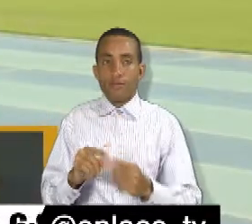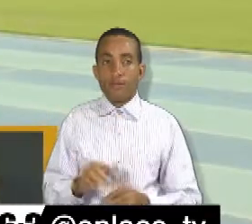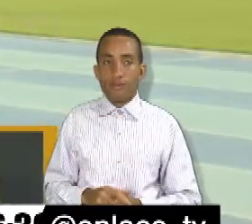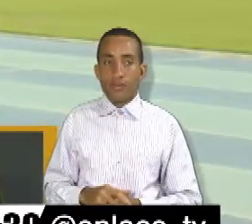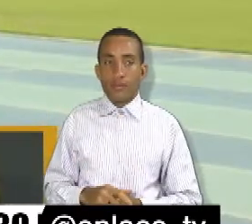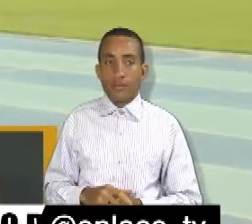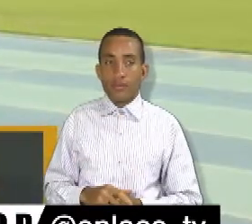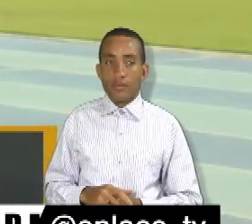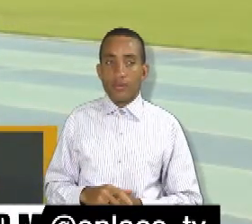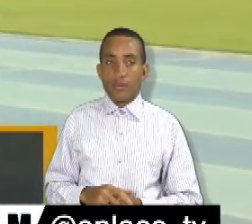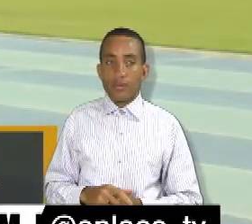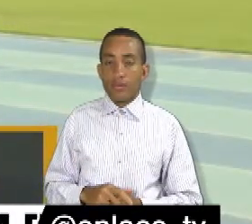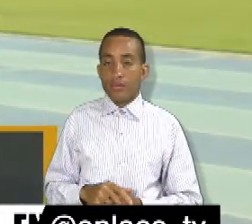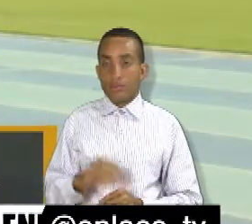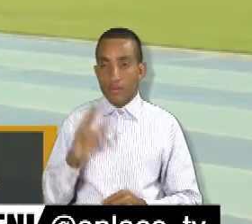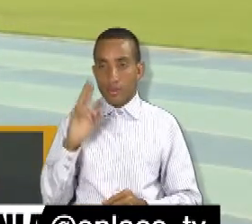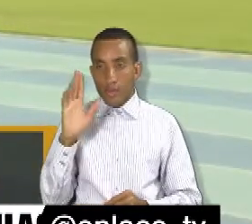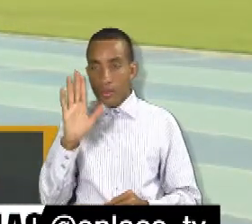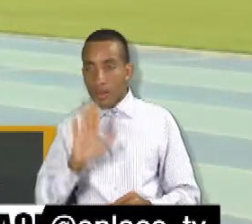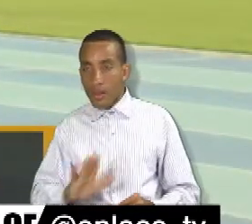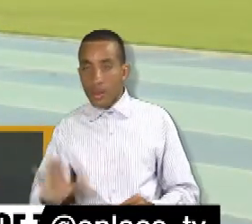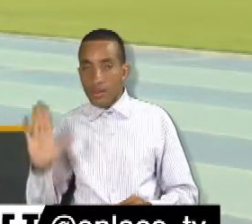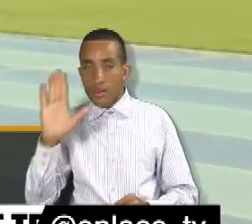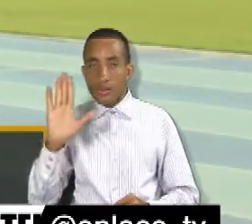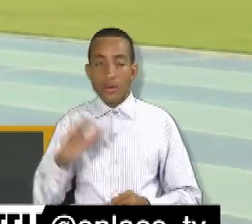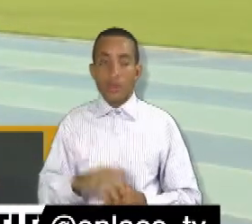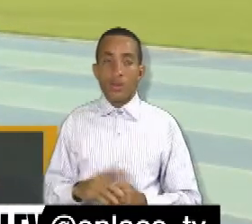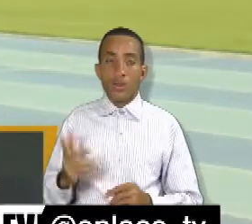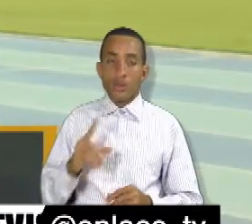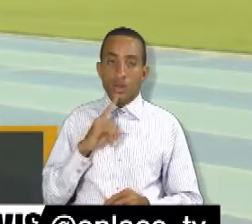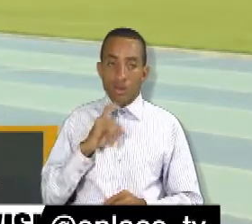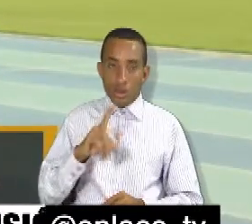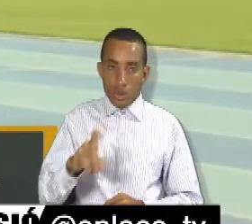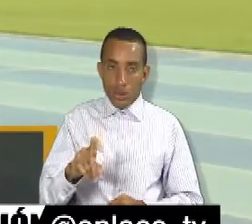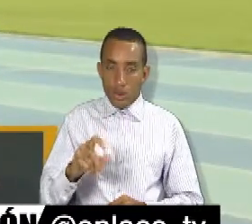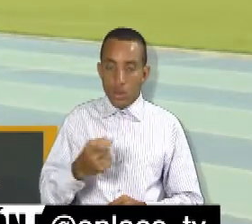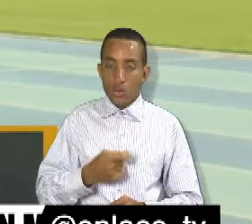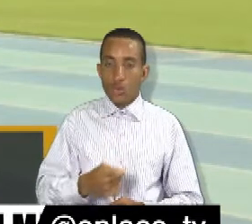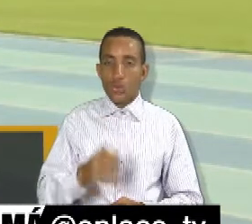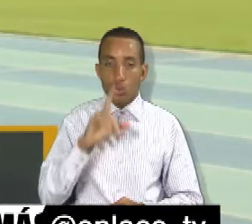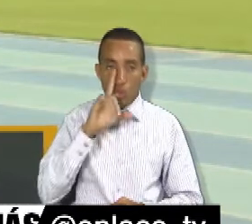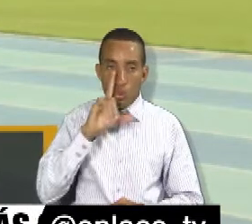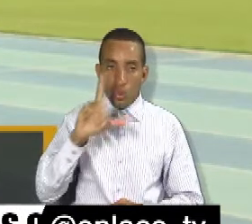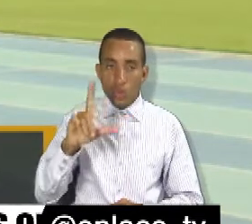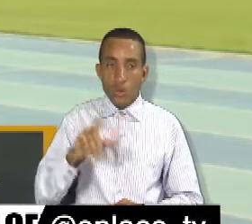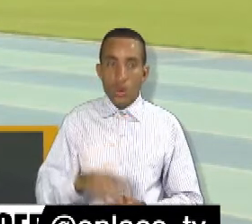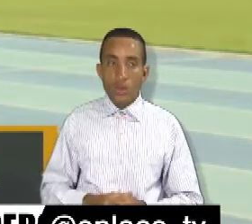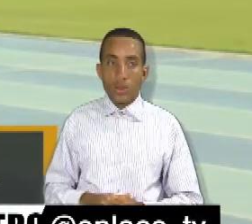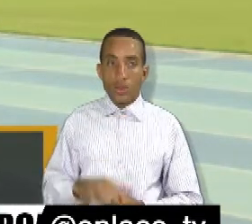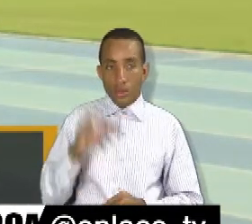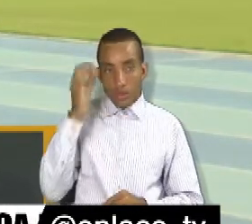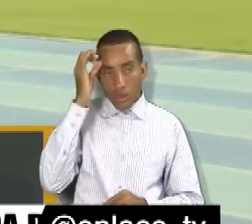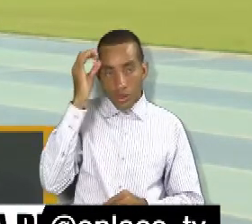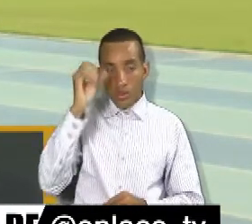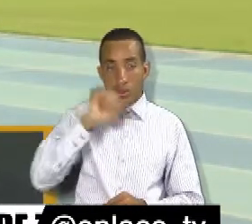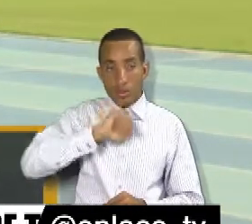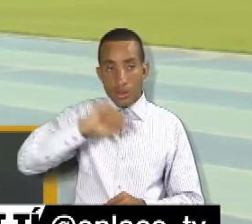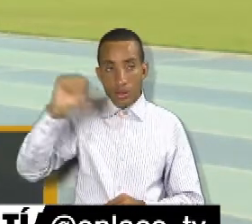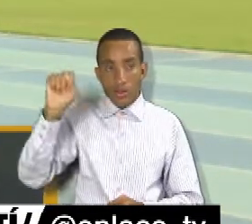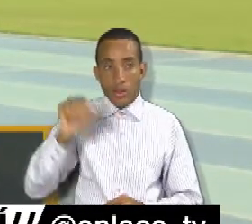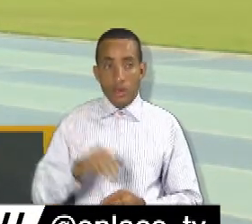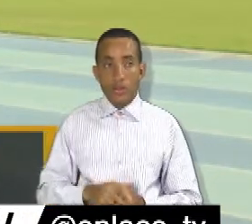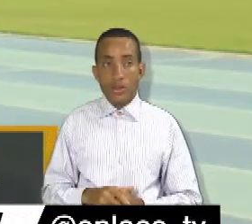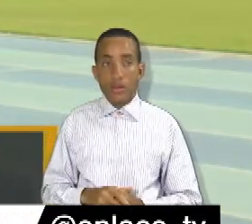el departamental de Bucaramanga ahorita en julio y si logro ganar por lo menos un